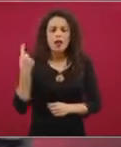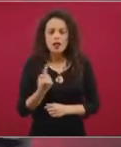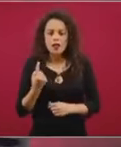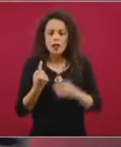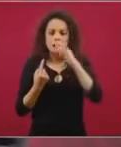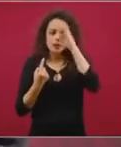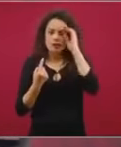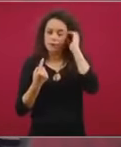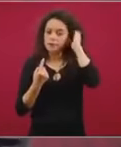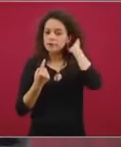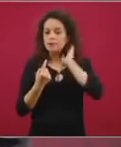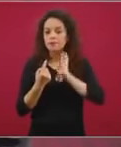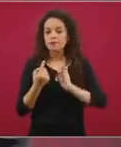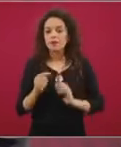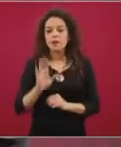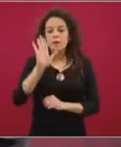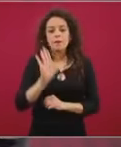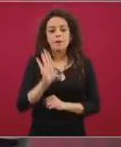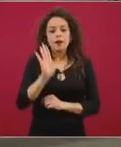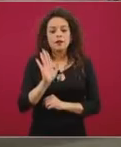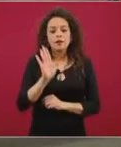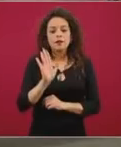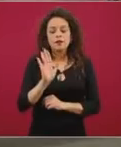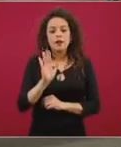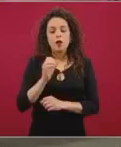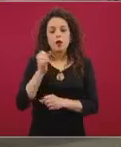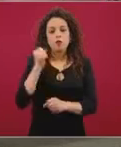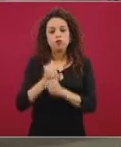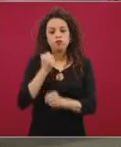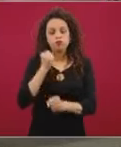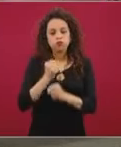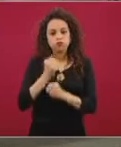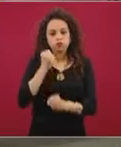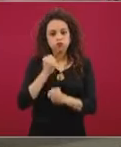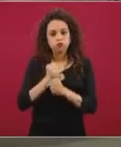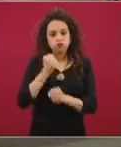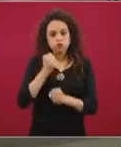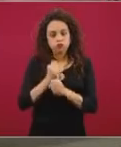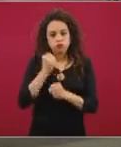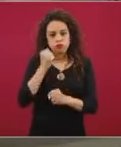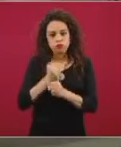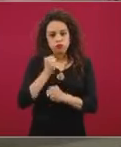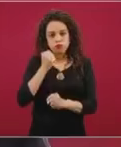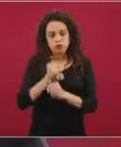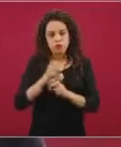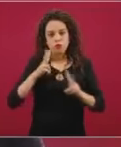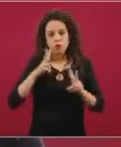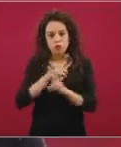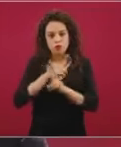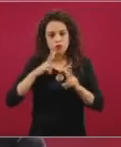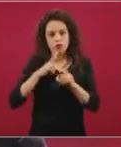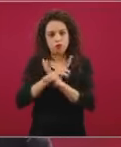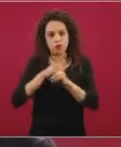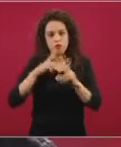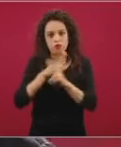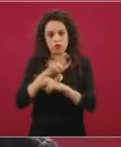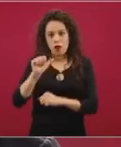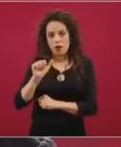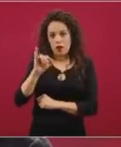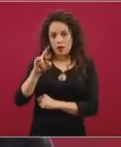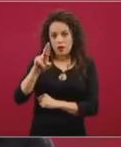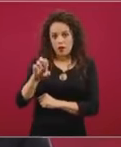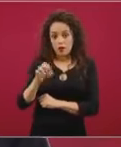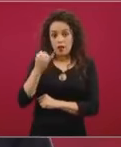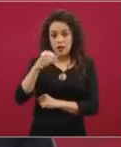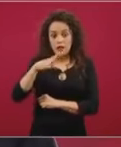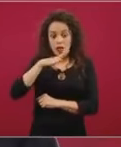en una bomba de presión o de volumen de aire en la que se concentra oxígeno, porque